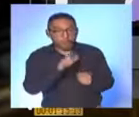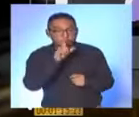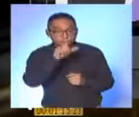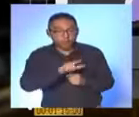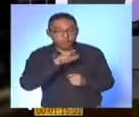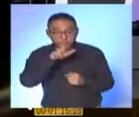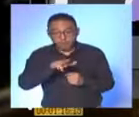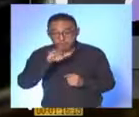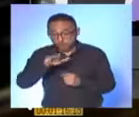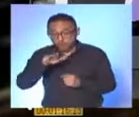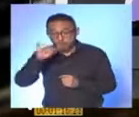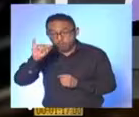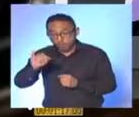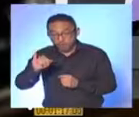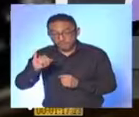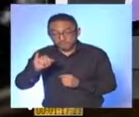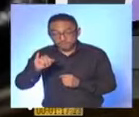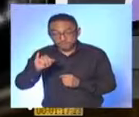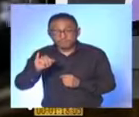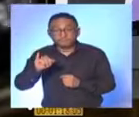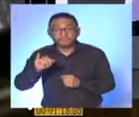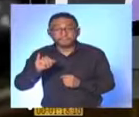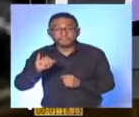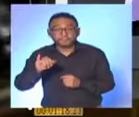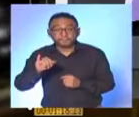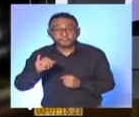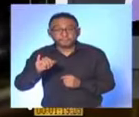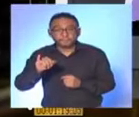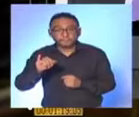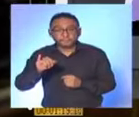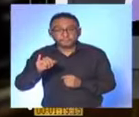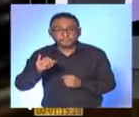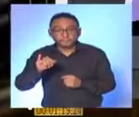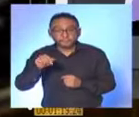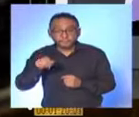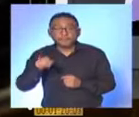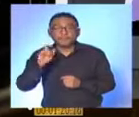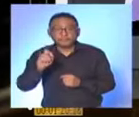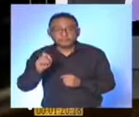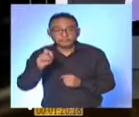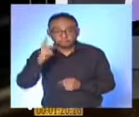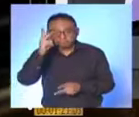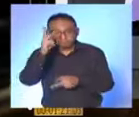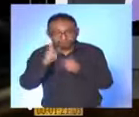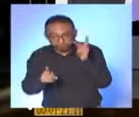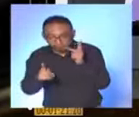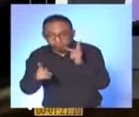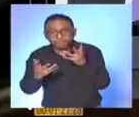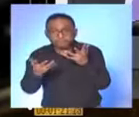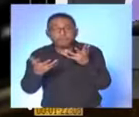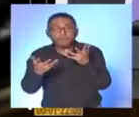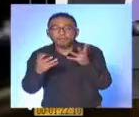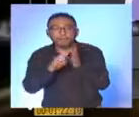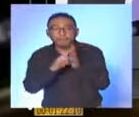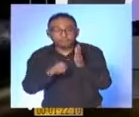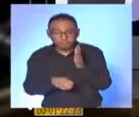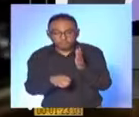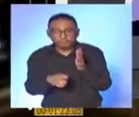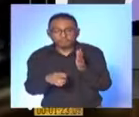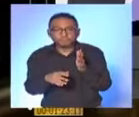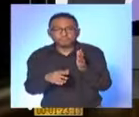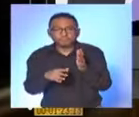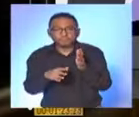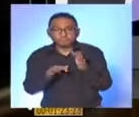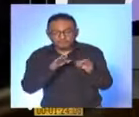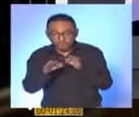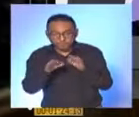y jueves funcionará con restricción, es decir, se trabajará